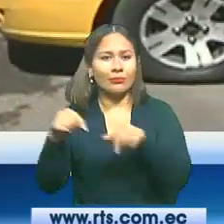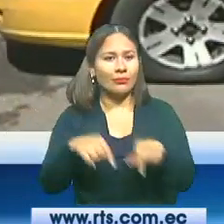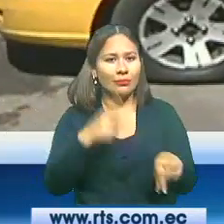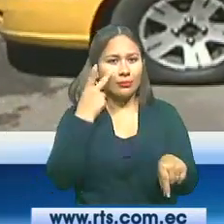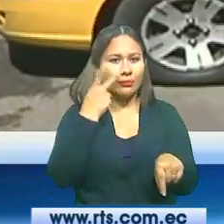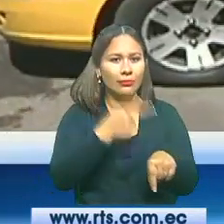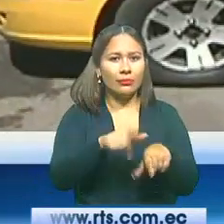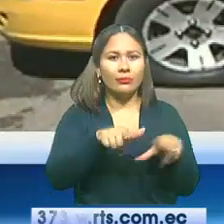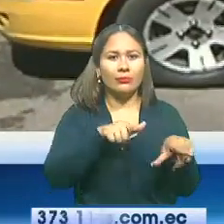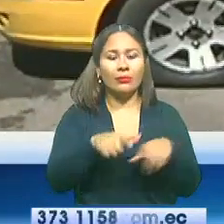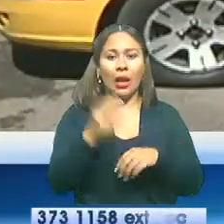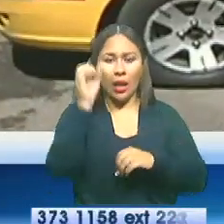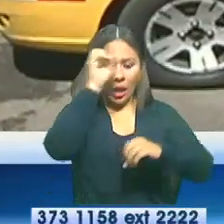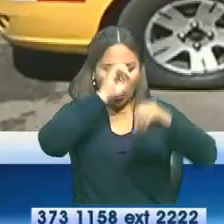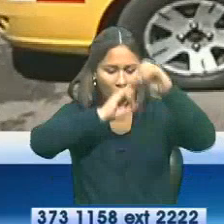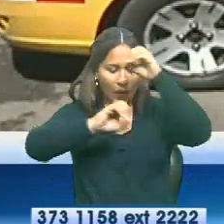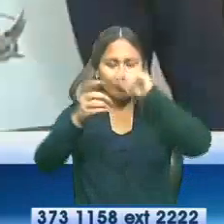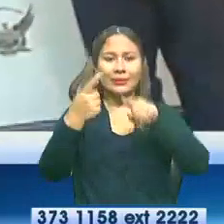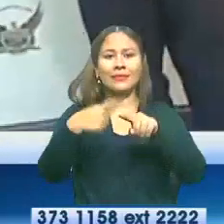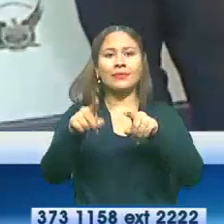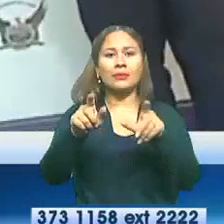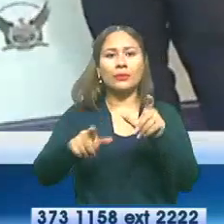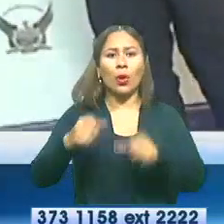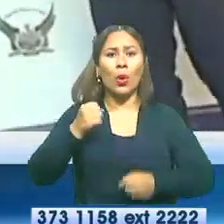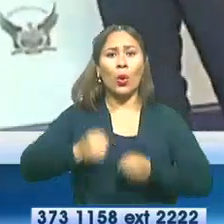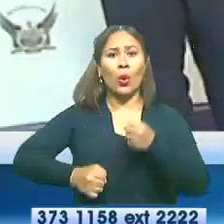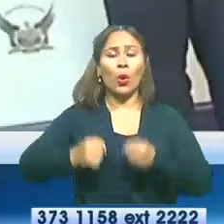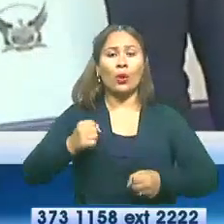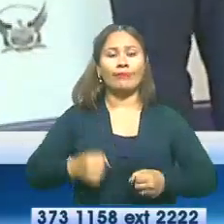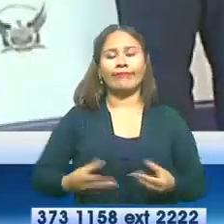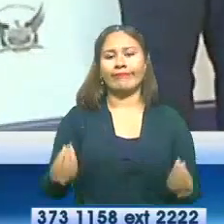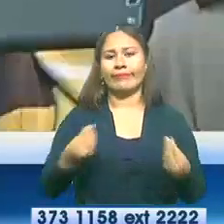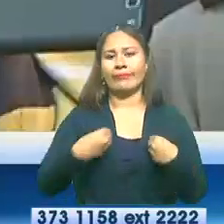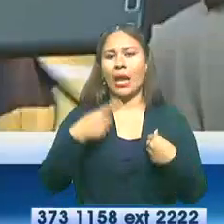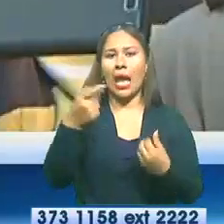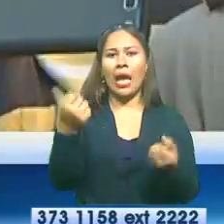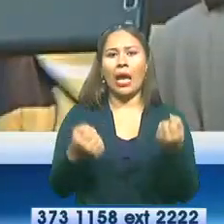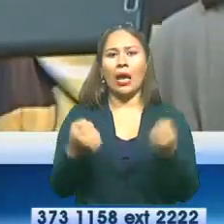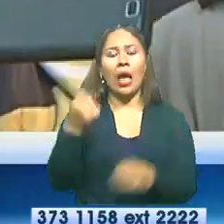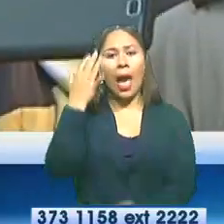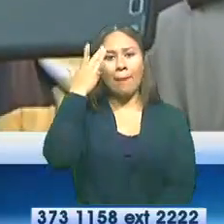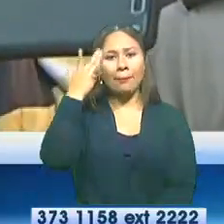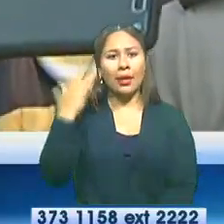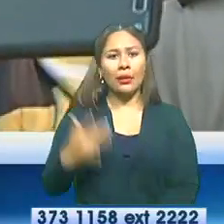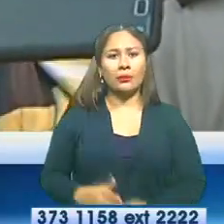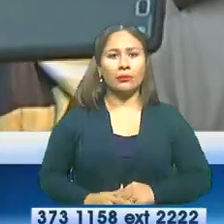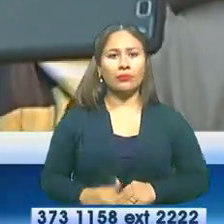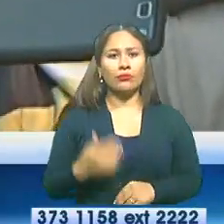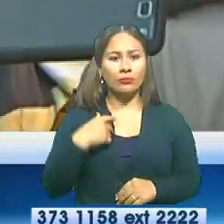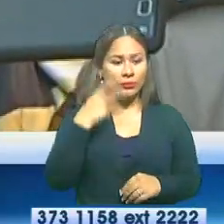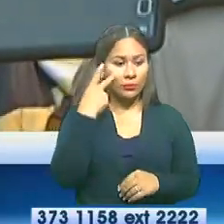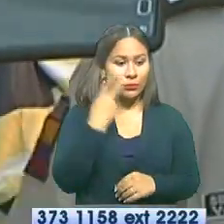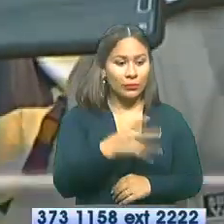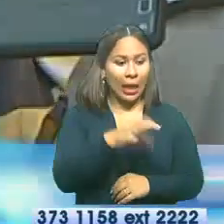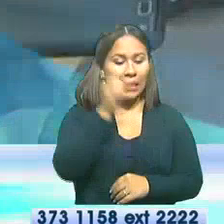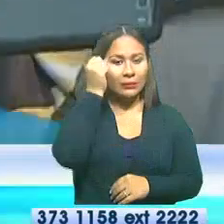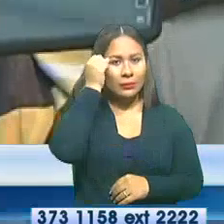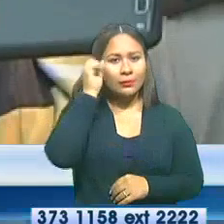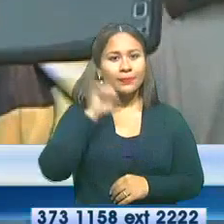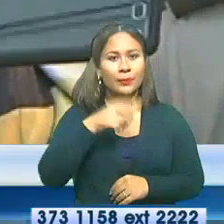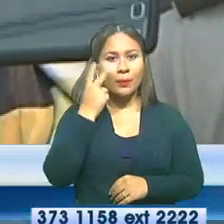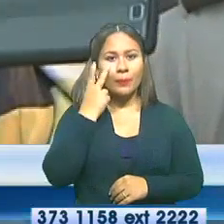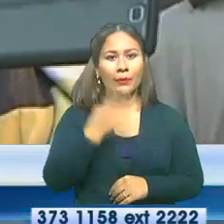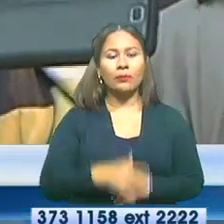lugar, observando a varios sujetos correr hacia un vehículo amarillo. Avanzamos con todas las unidades del sector y se pudo dar la